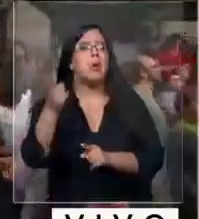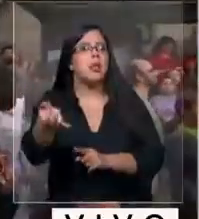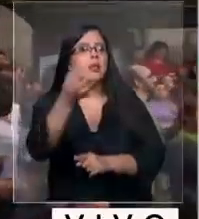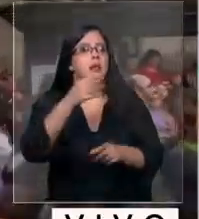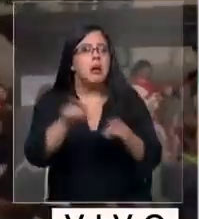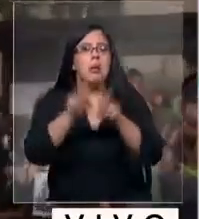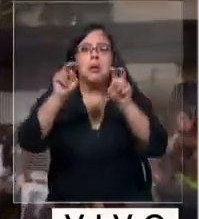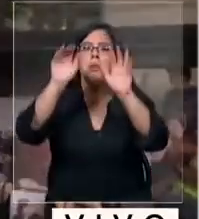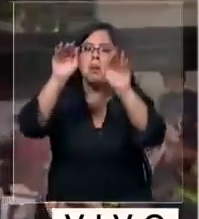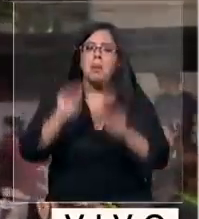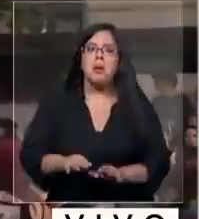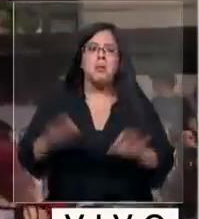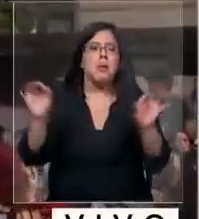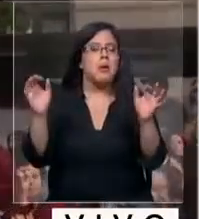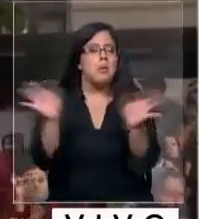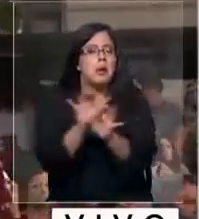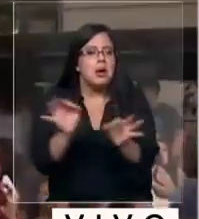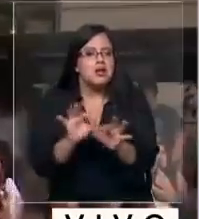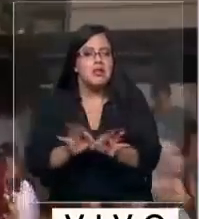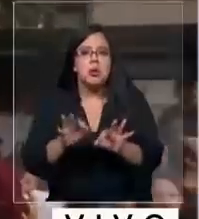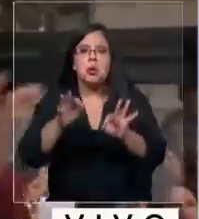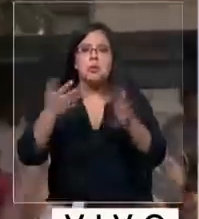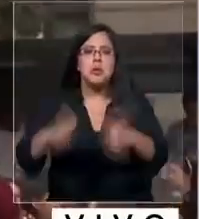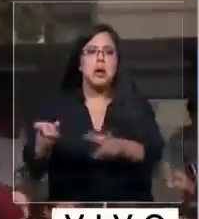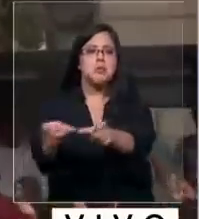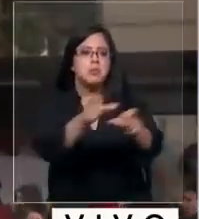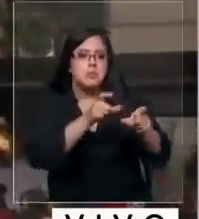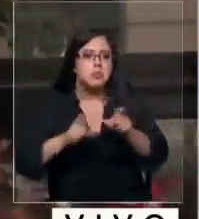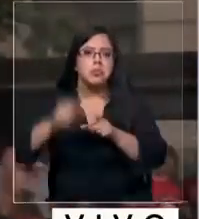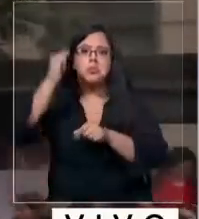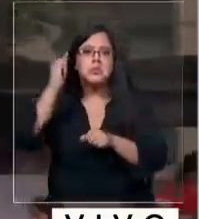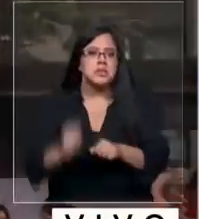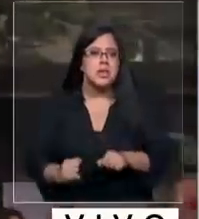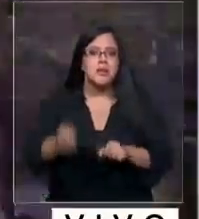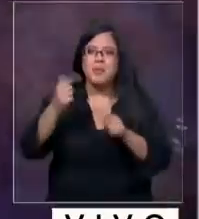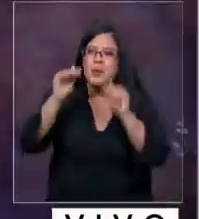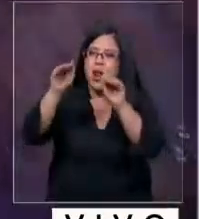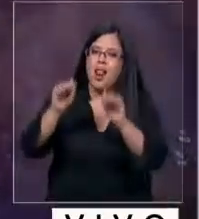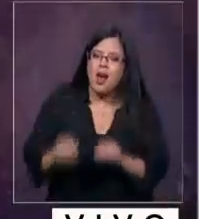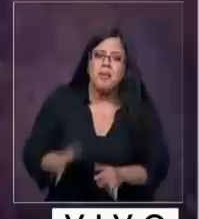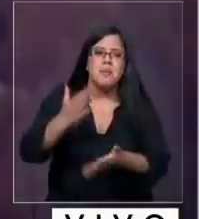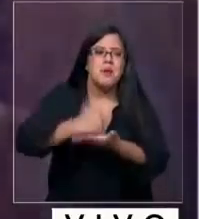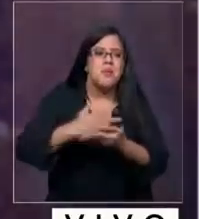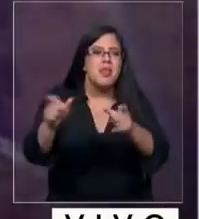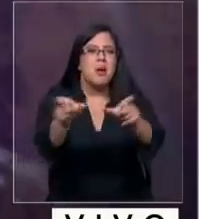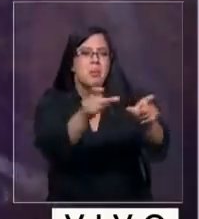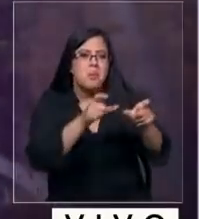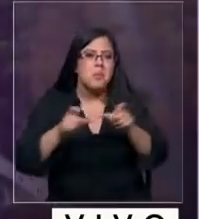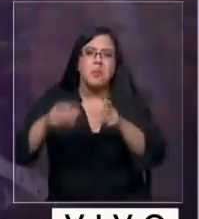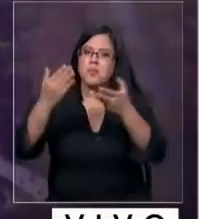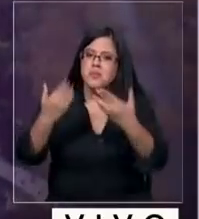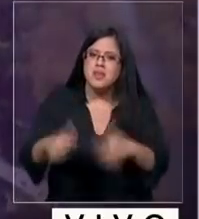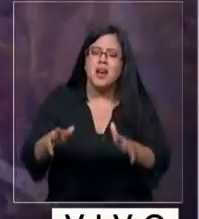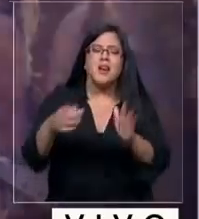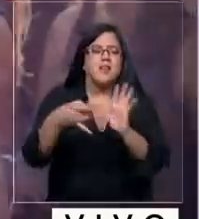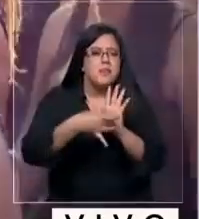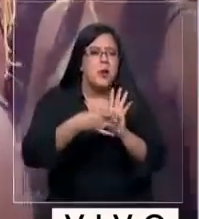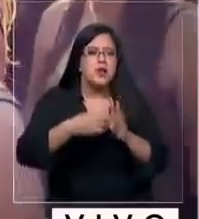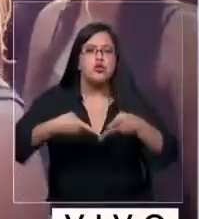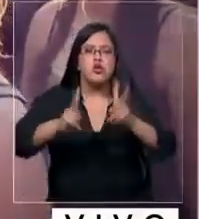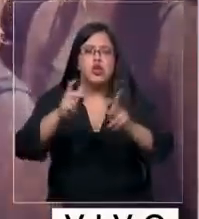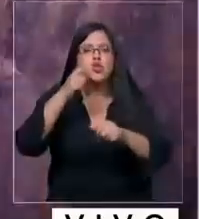mismas medidas de seguridad que hemos tenido siempre llama la atención porque justamente estas mismas medidas de seguridad son las que han violado los derechos humanos sistemáticamente